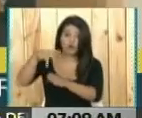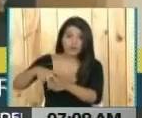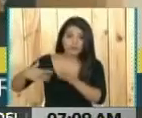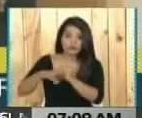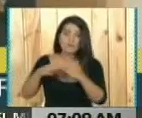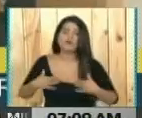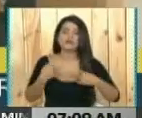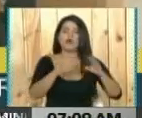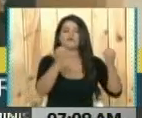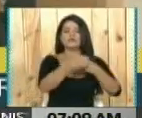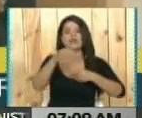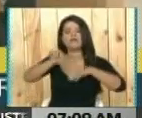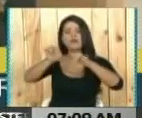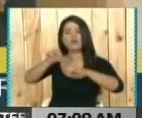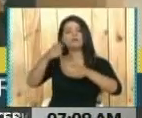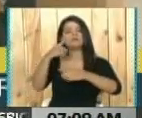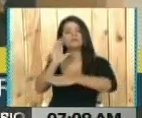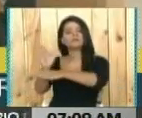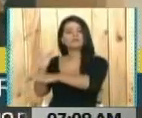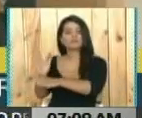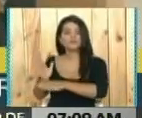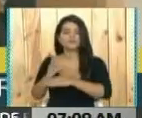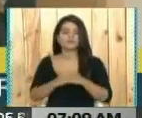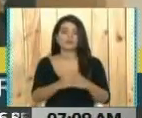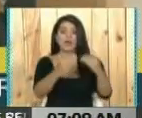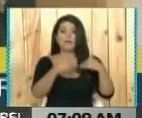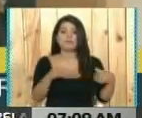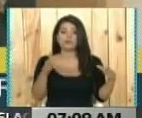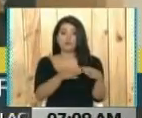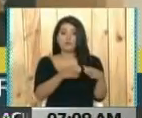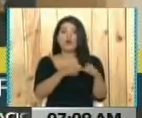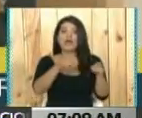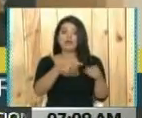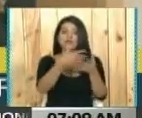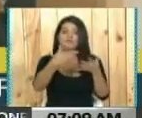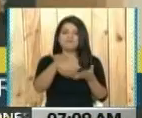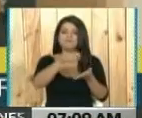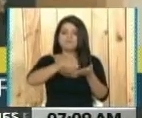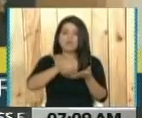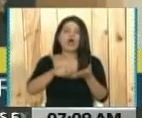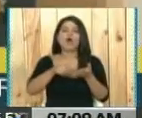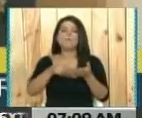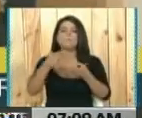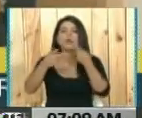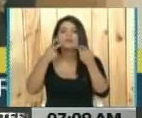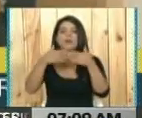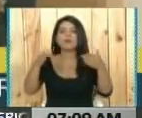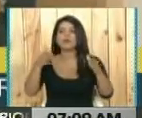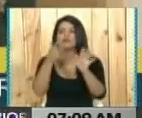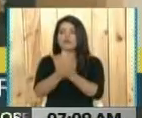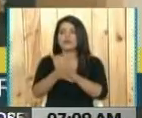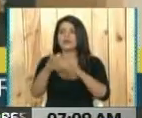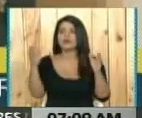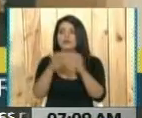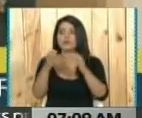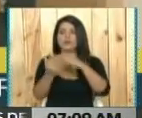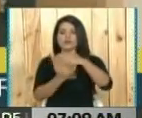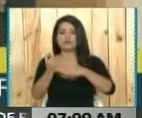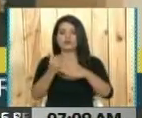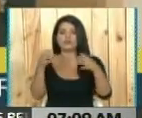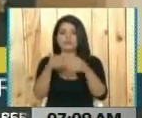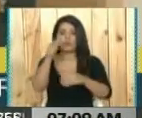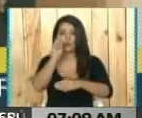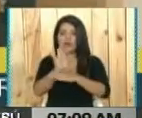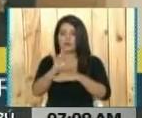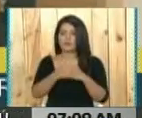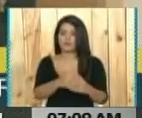que diseña y orienta políticas públicas en la materia dirigida a los órganos de seguridad ciudadana y un instituto contra